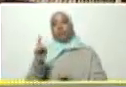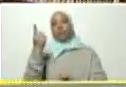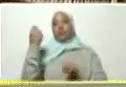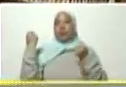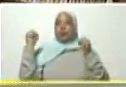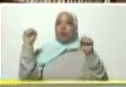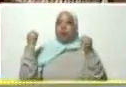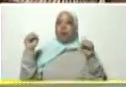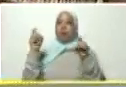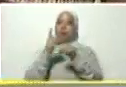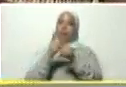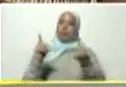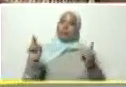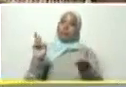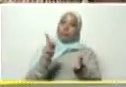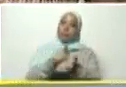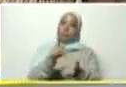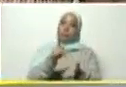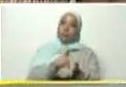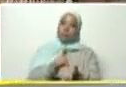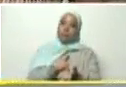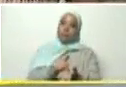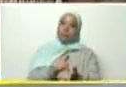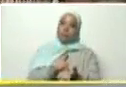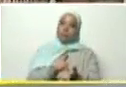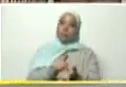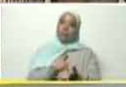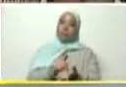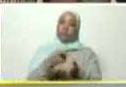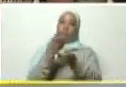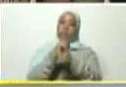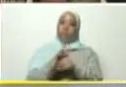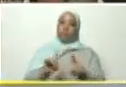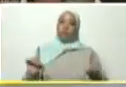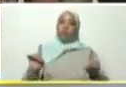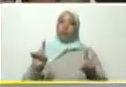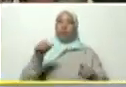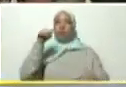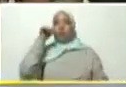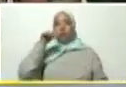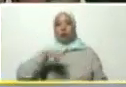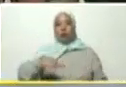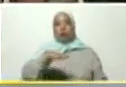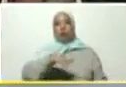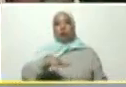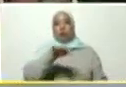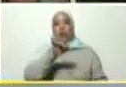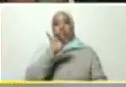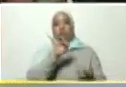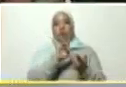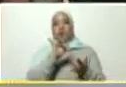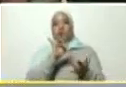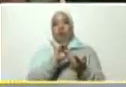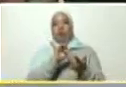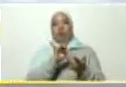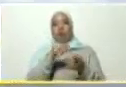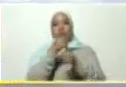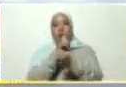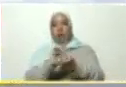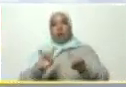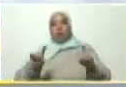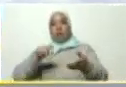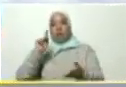ejercicio de democracia protagónica de democracia Popular de democracia directa de democracia